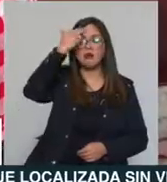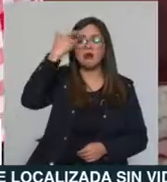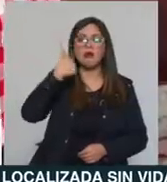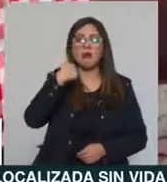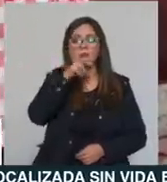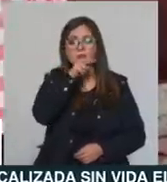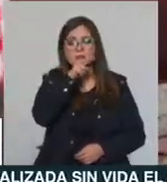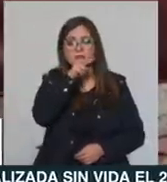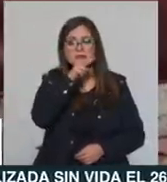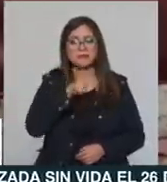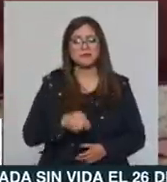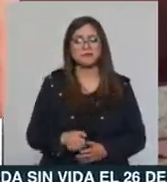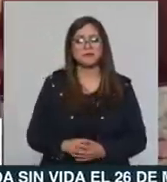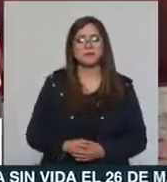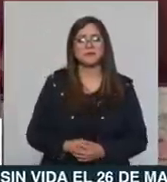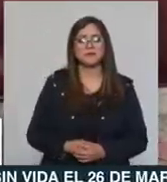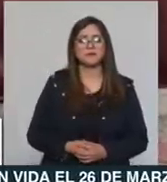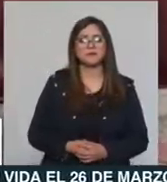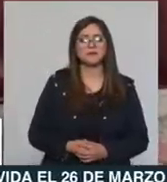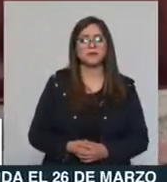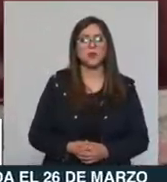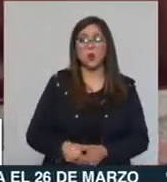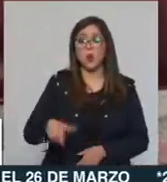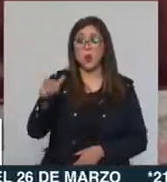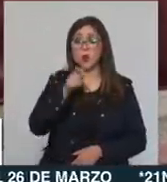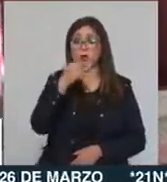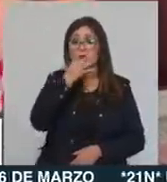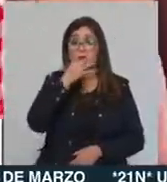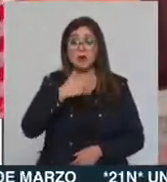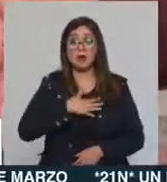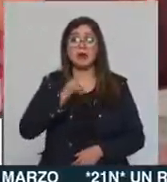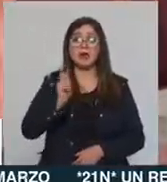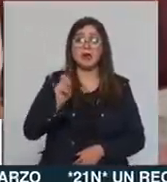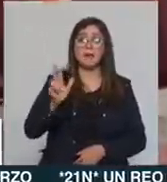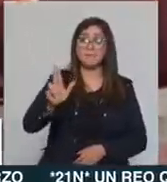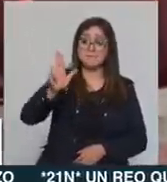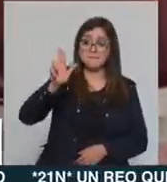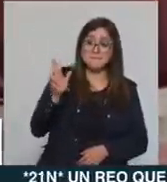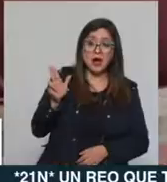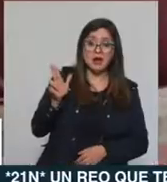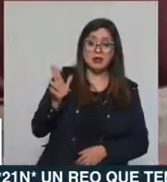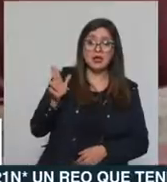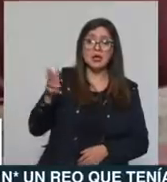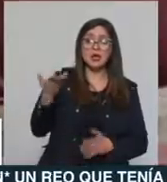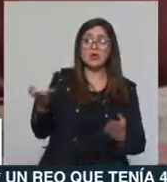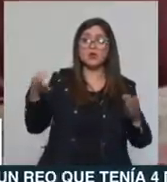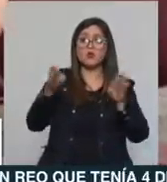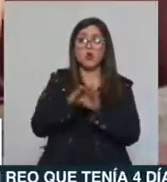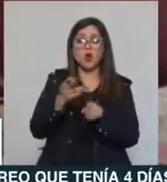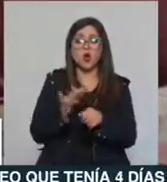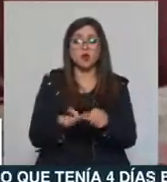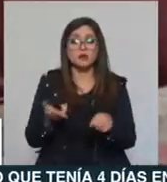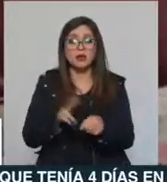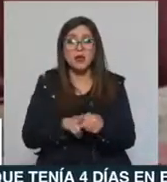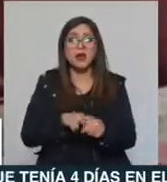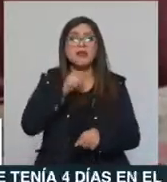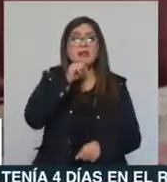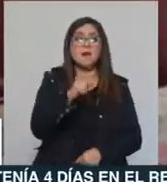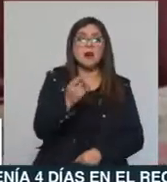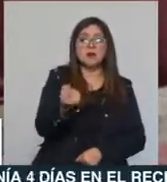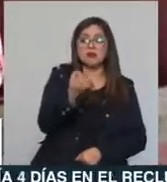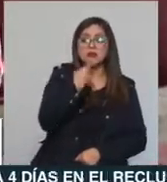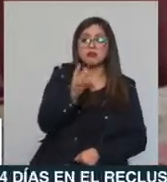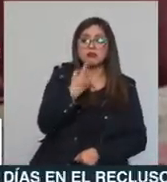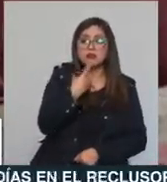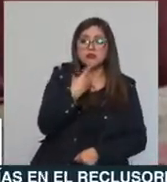que supimos, la siguiente semana, desde el martes que cerraron la clínica y cerraron medicamentos y todo,